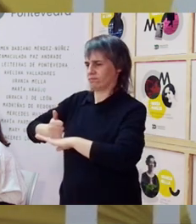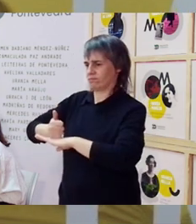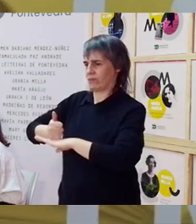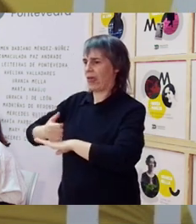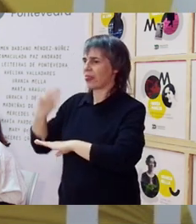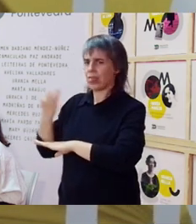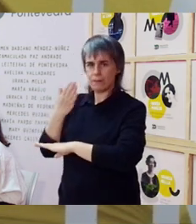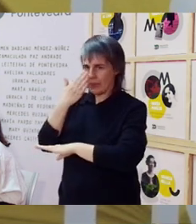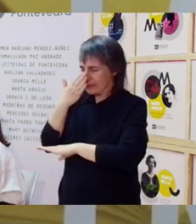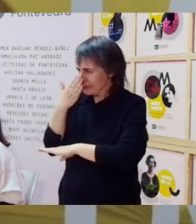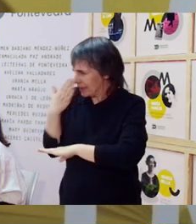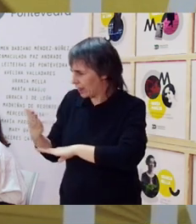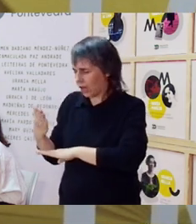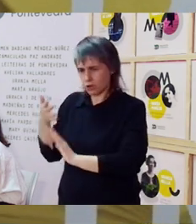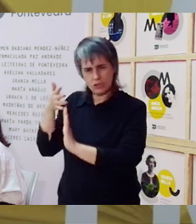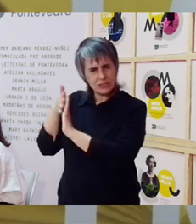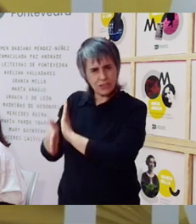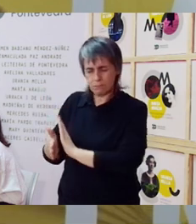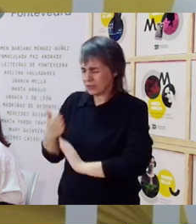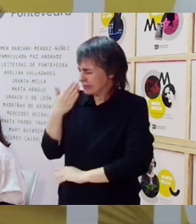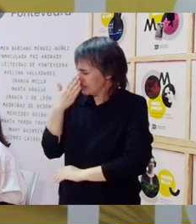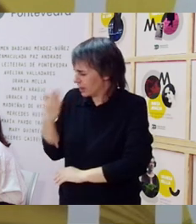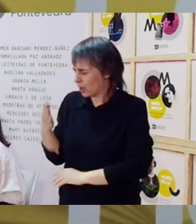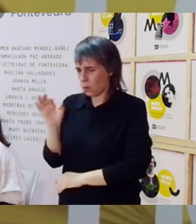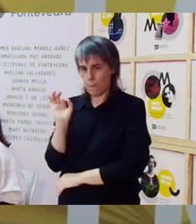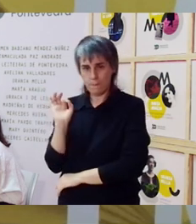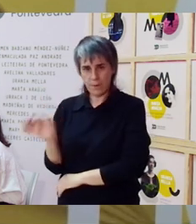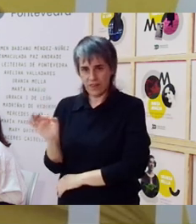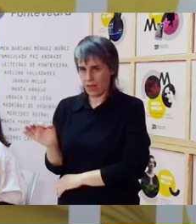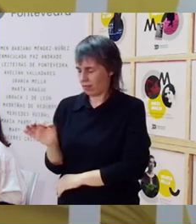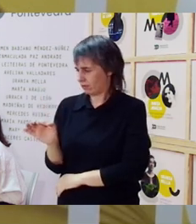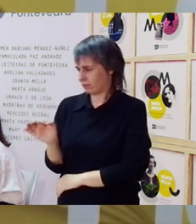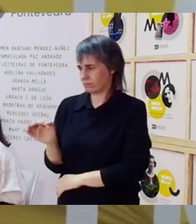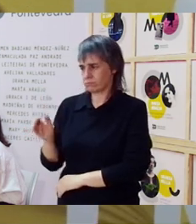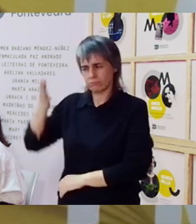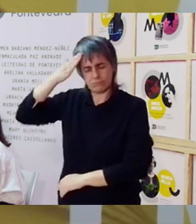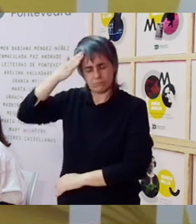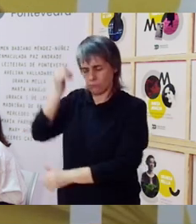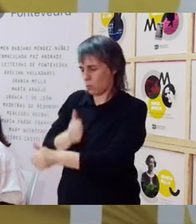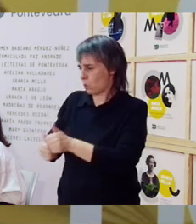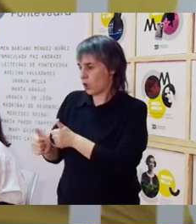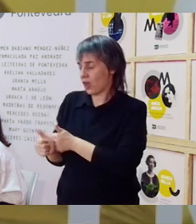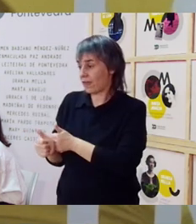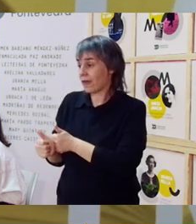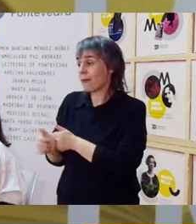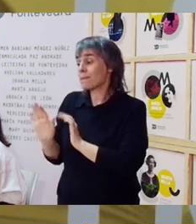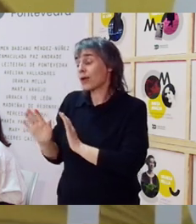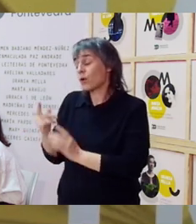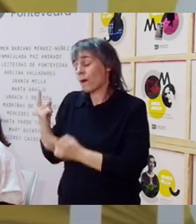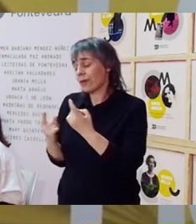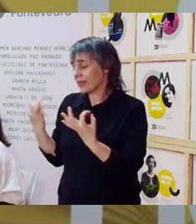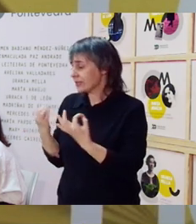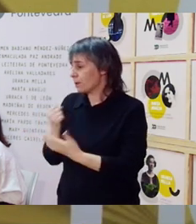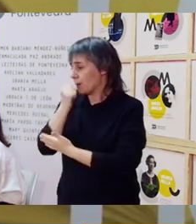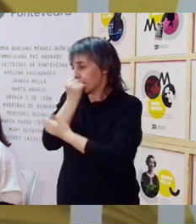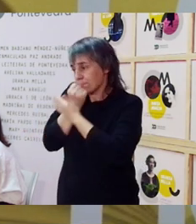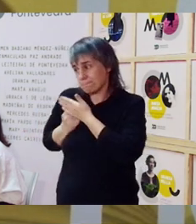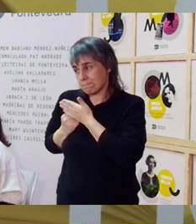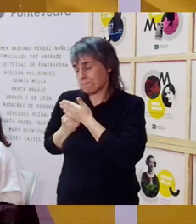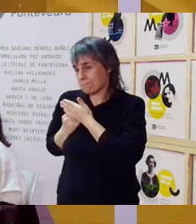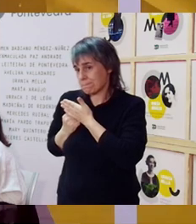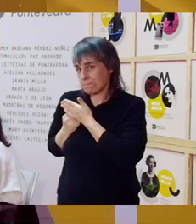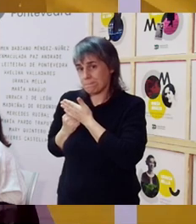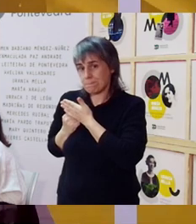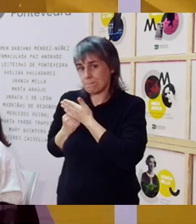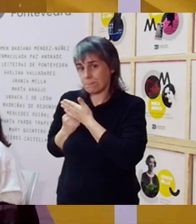ser sincero, decir sempre la verdad e ir sempre con la verdad por delante, pero a veces hai que callarla. A veces non é